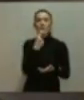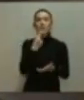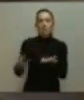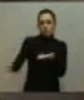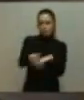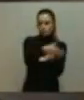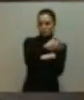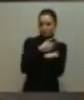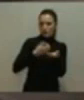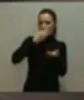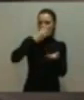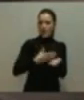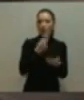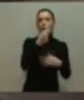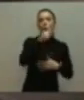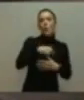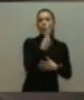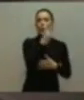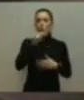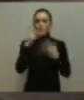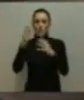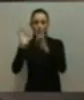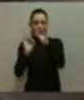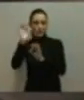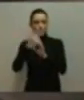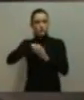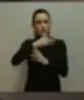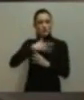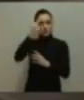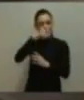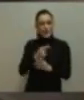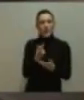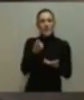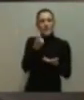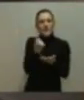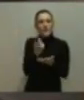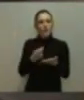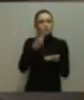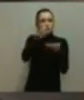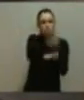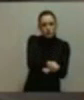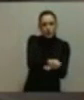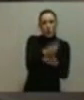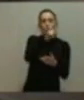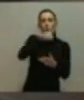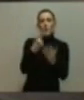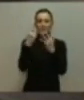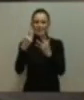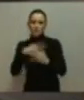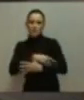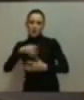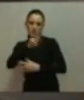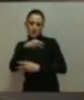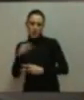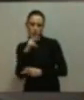de que seguimos sin saber dónde está la cantidad de dinero prestada, más de 16.000 millones, a esta entidad. A esos no se les exige, a esos no se